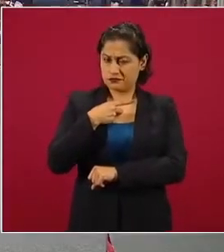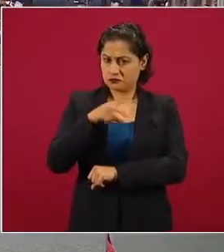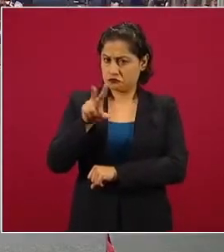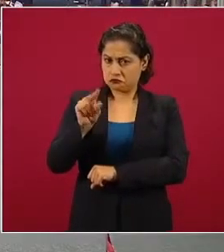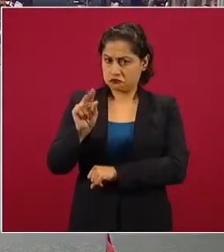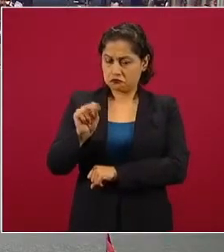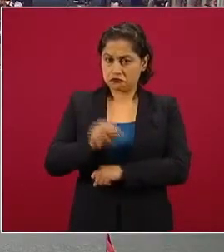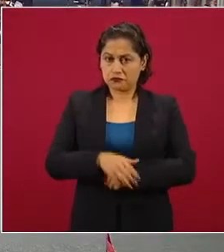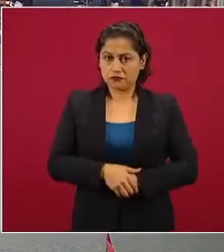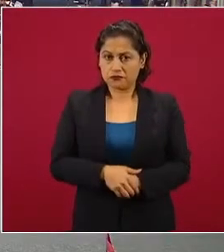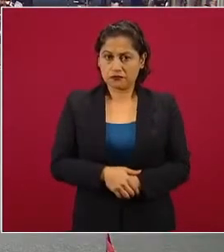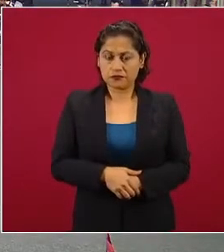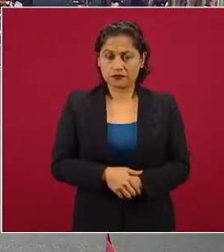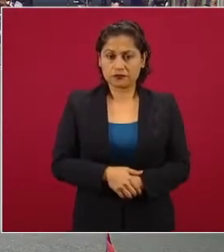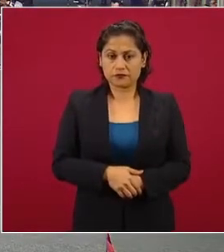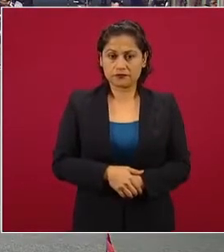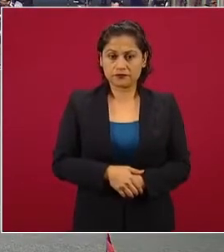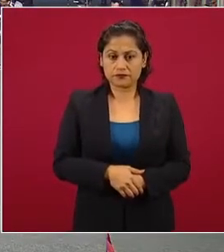no